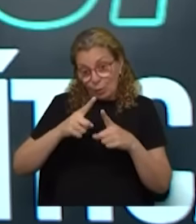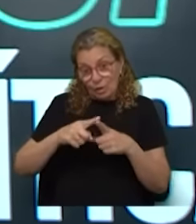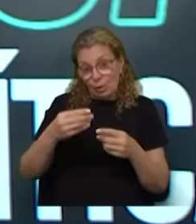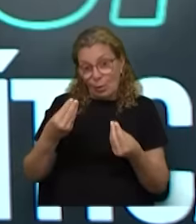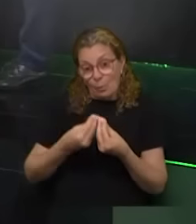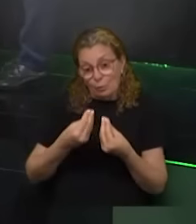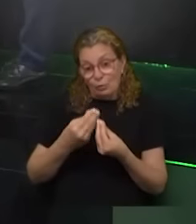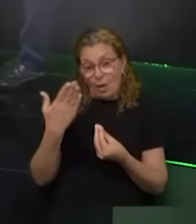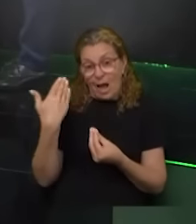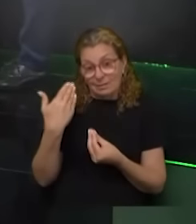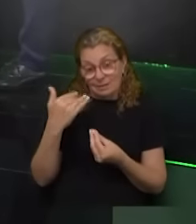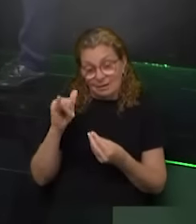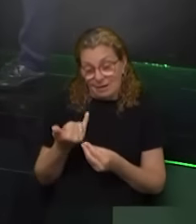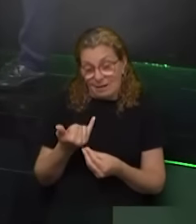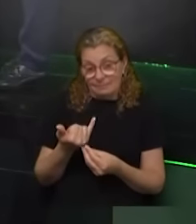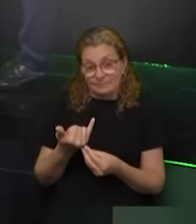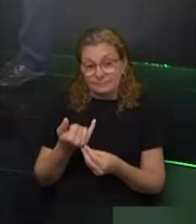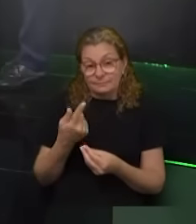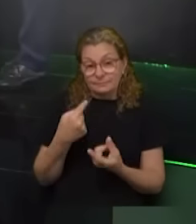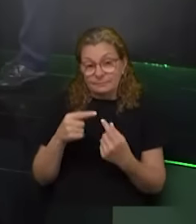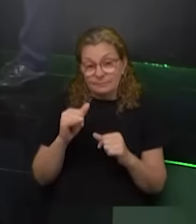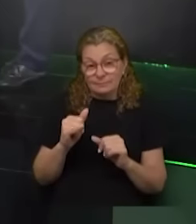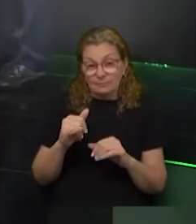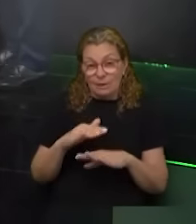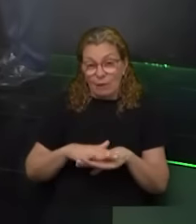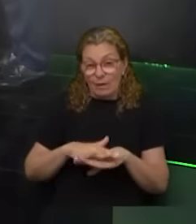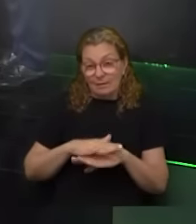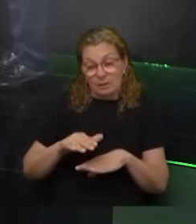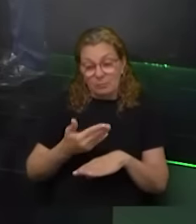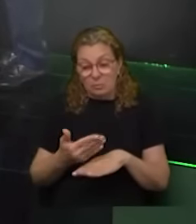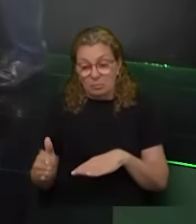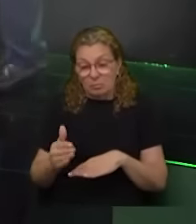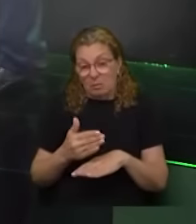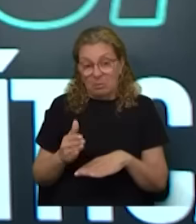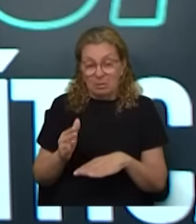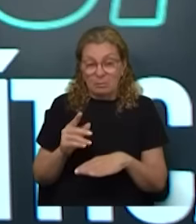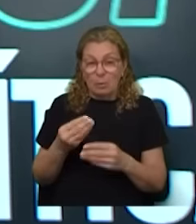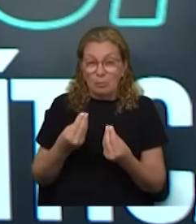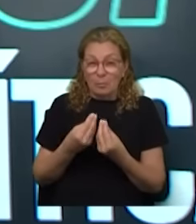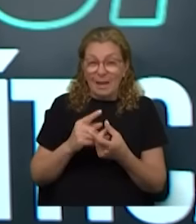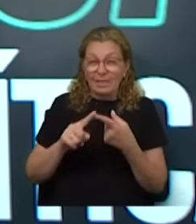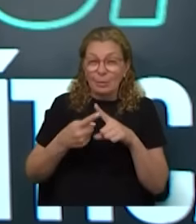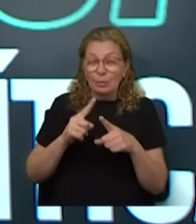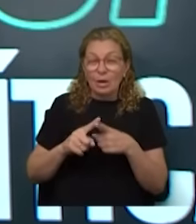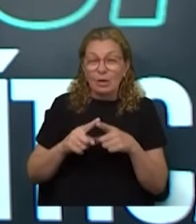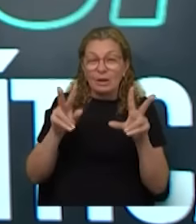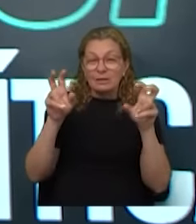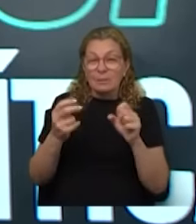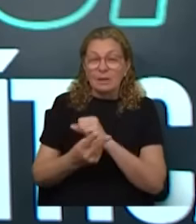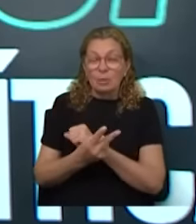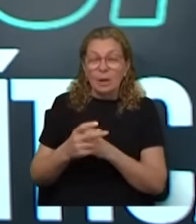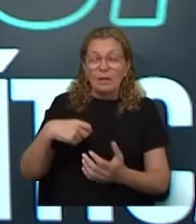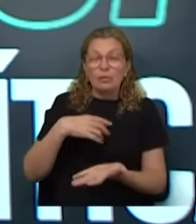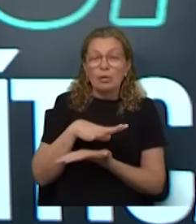mucho más presente en la agenda mediática y sin embargo estuvieron más en un segundo plano es decir se ha sido mucho más la discusión sobre el tema seguridad social